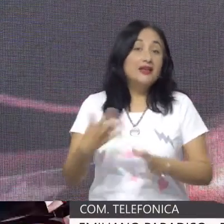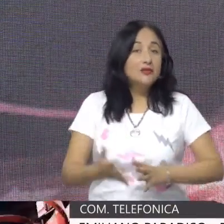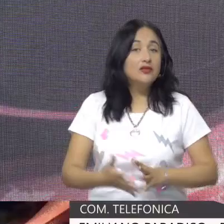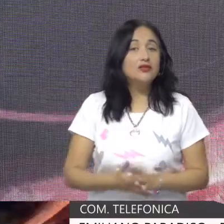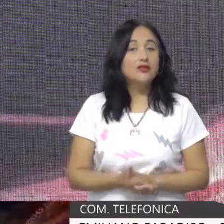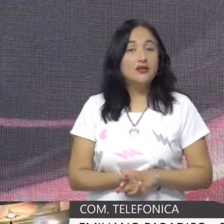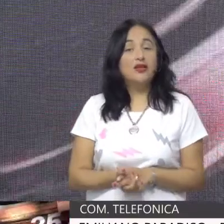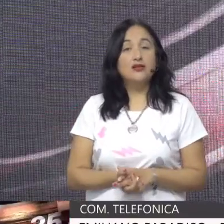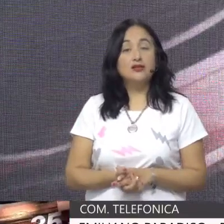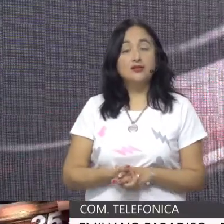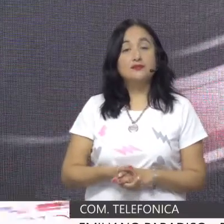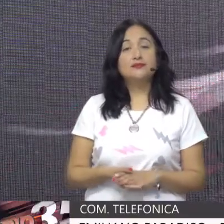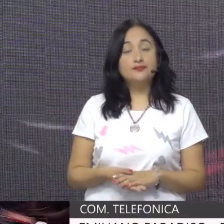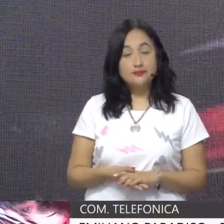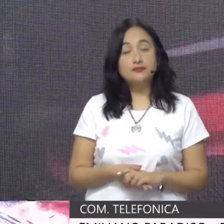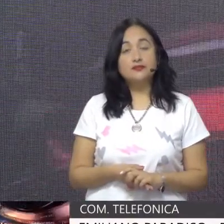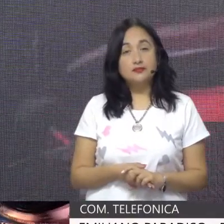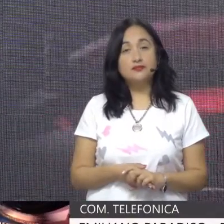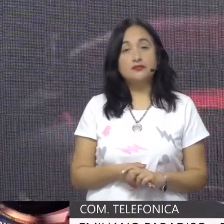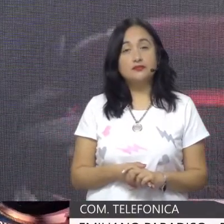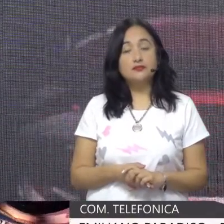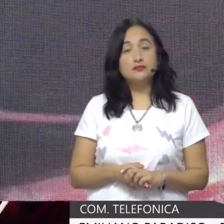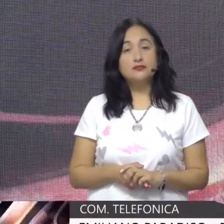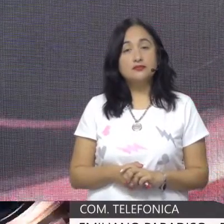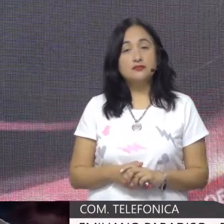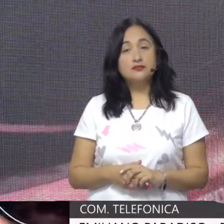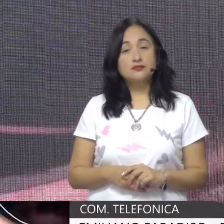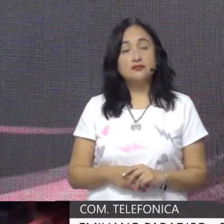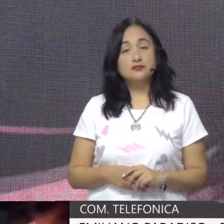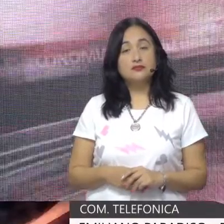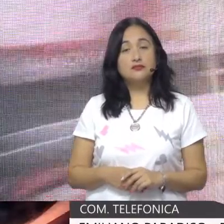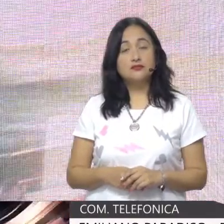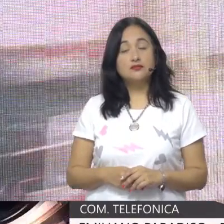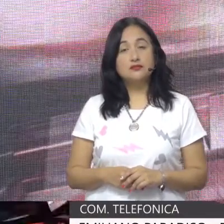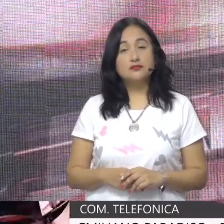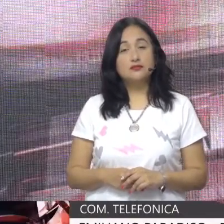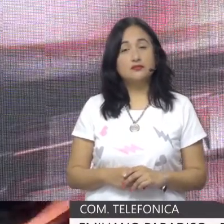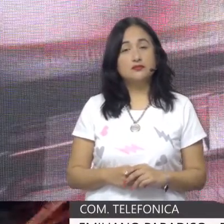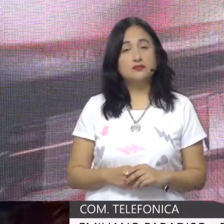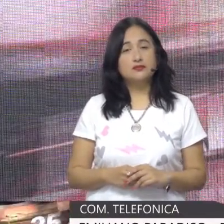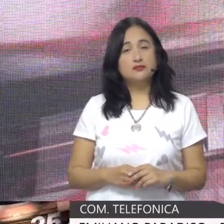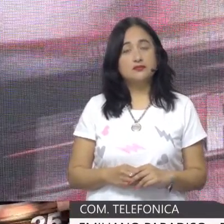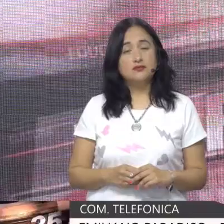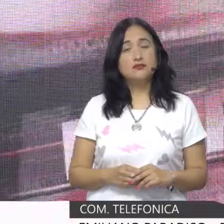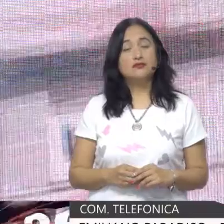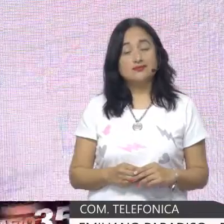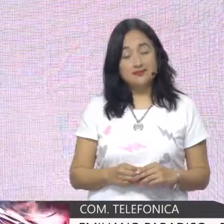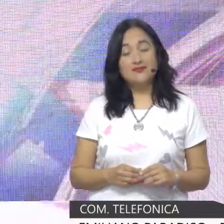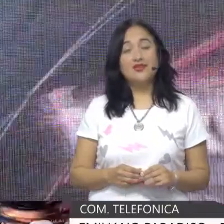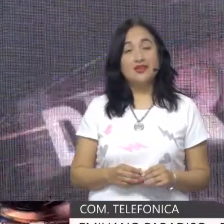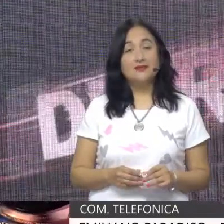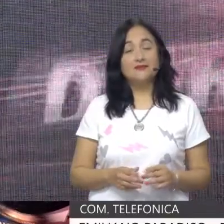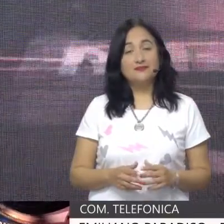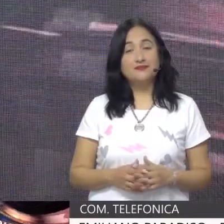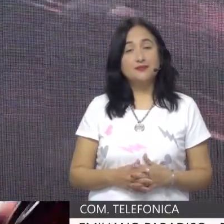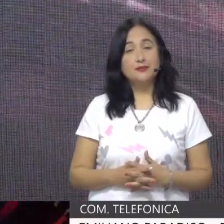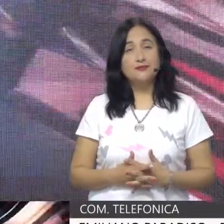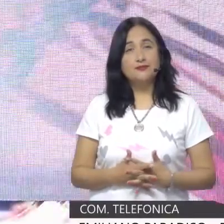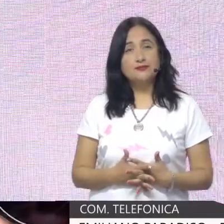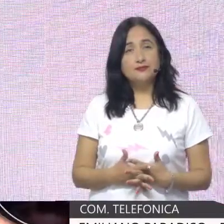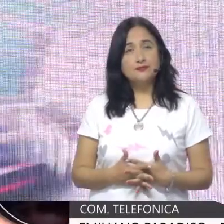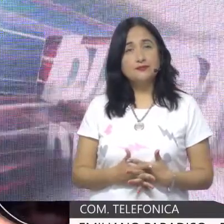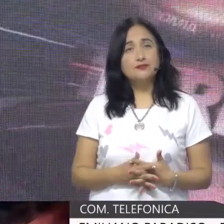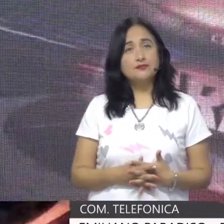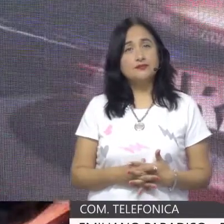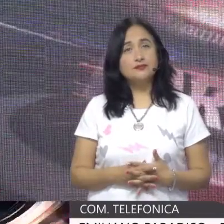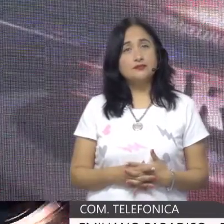megas, digamos, Emiliano? Exactamente, como decíamos recién, esto es como una transformación de la beca de transporte, al igual Sí. que la beca